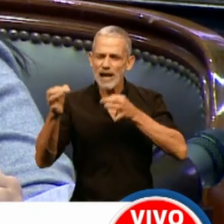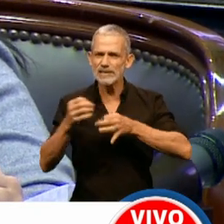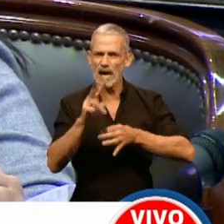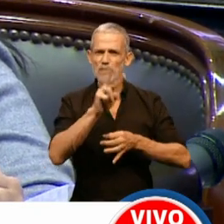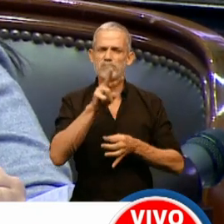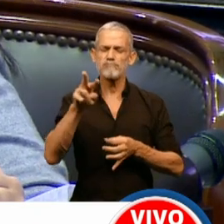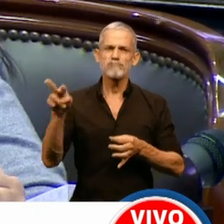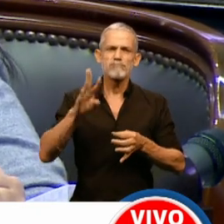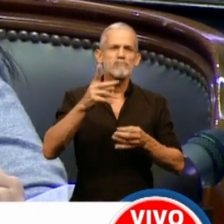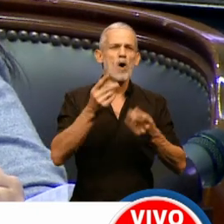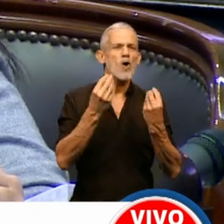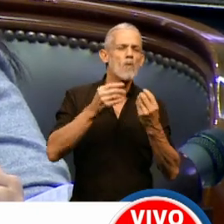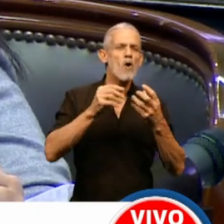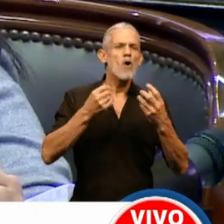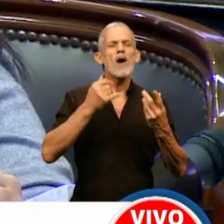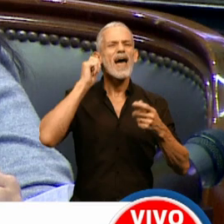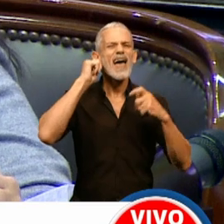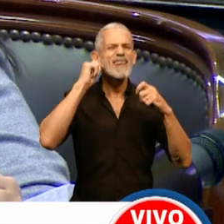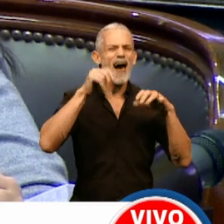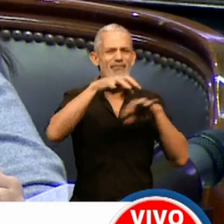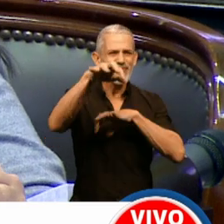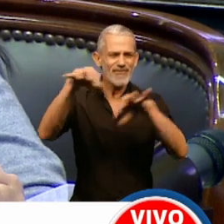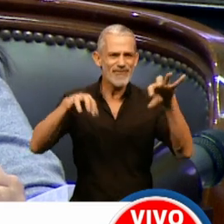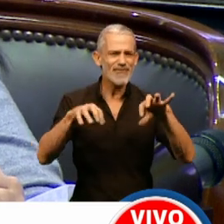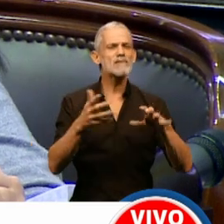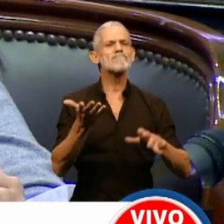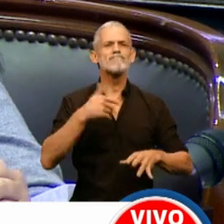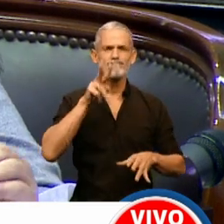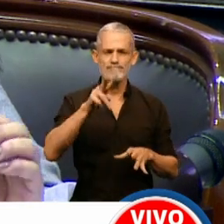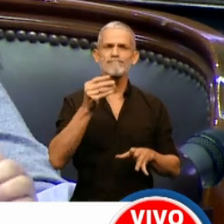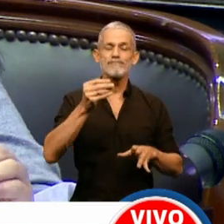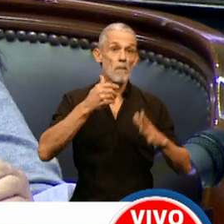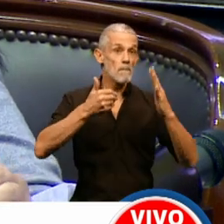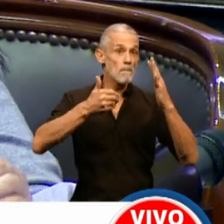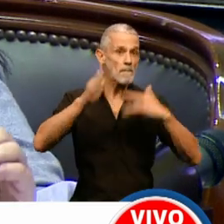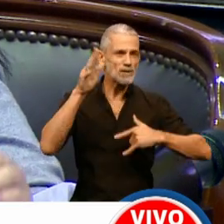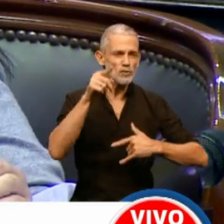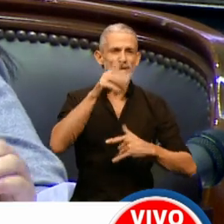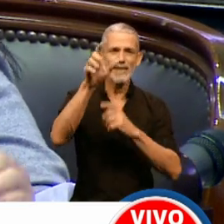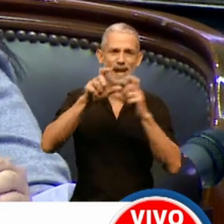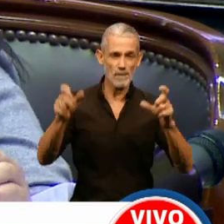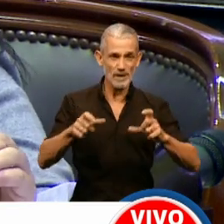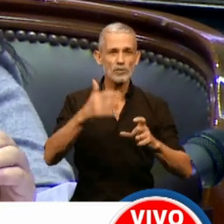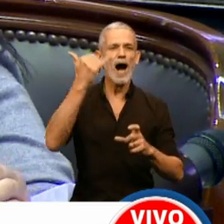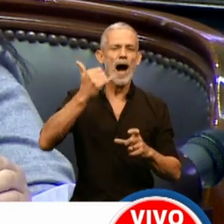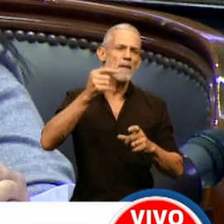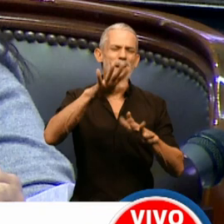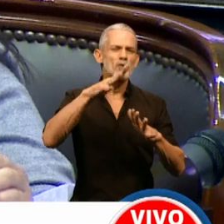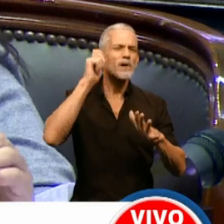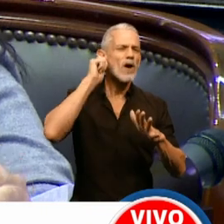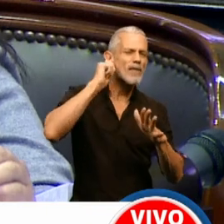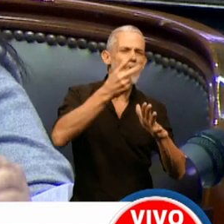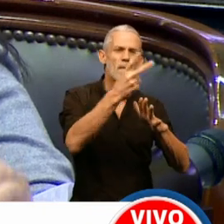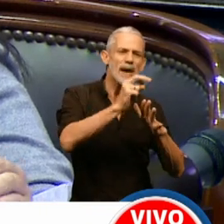según la distribución de la edad lo que observamos es que la mayor parte de las personas tienen entre 20